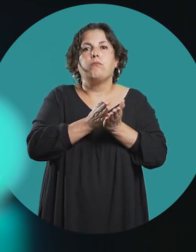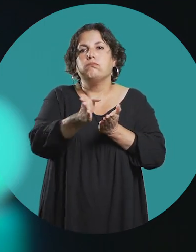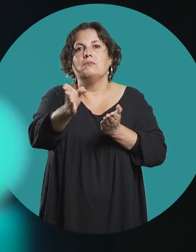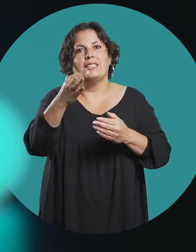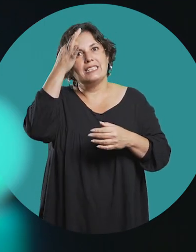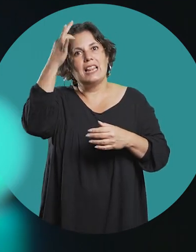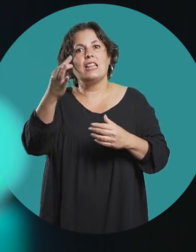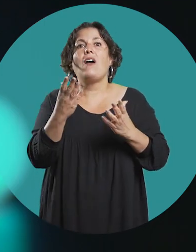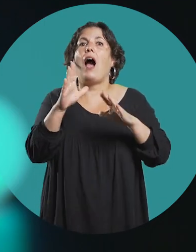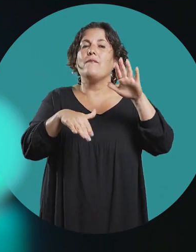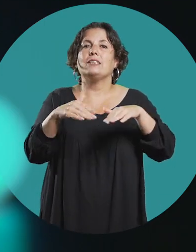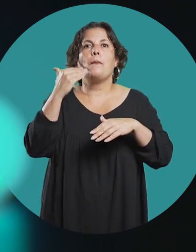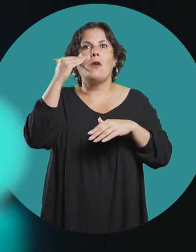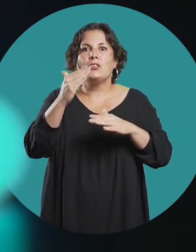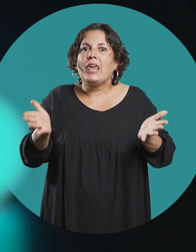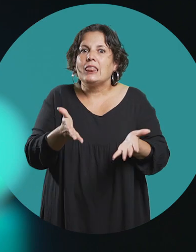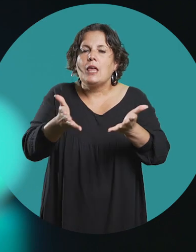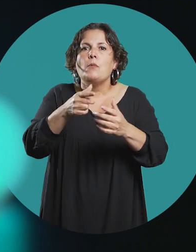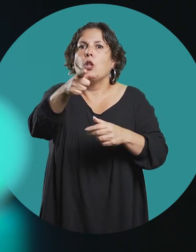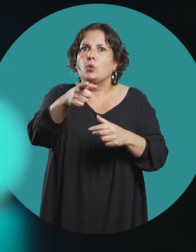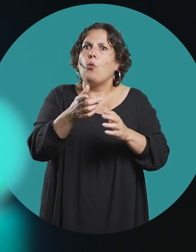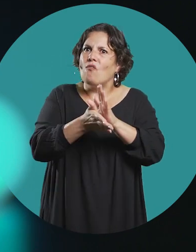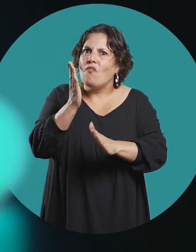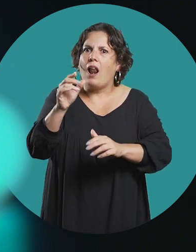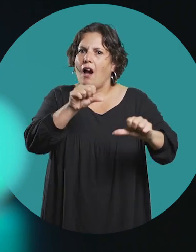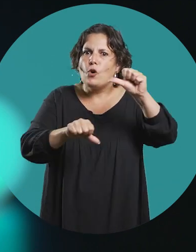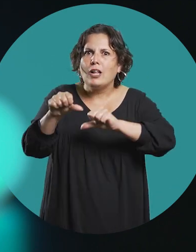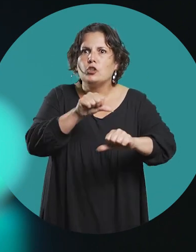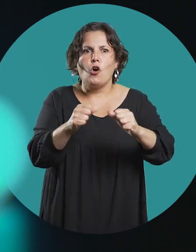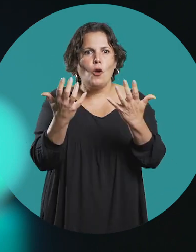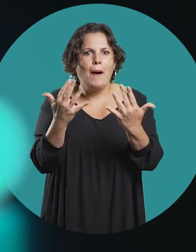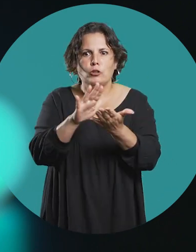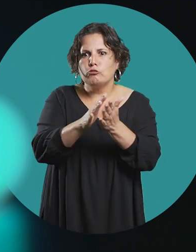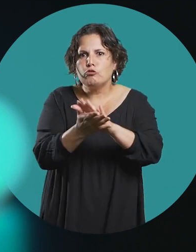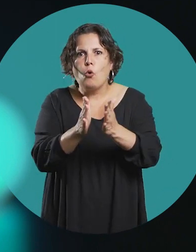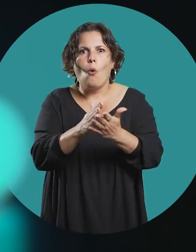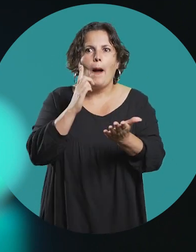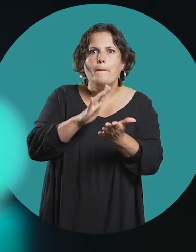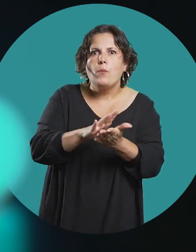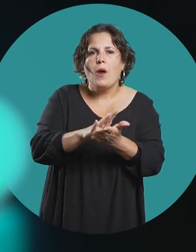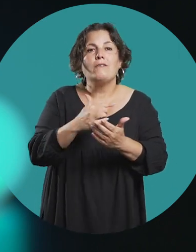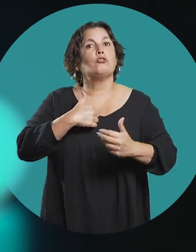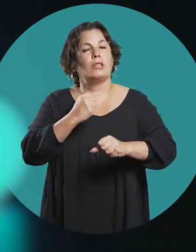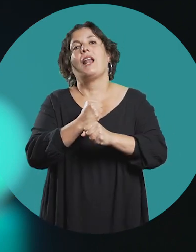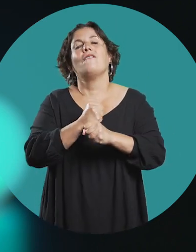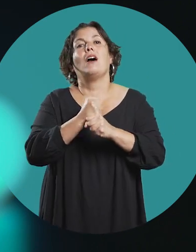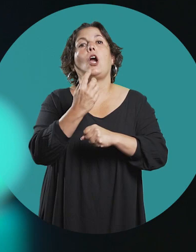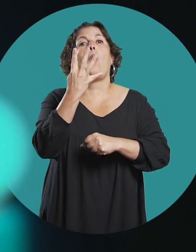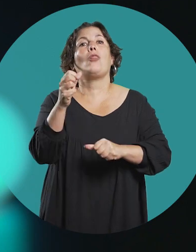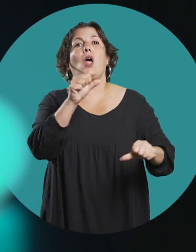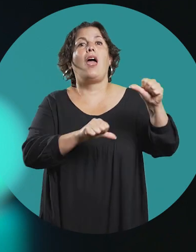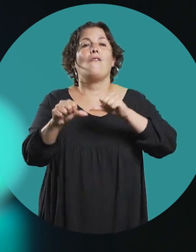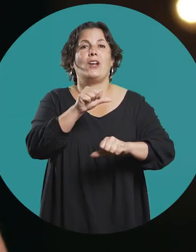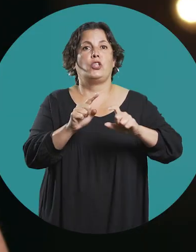que muchos profesores te estimulan a que vayas a meter las manos en la masa, que vayas al laboratorio, que pruebes. Yo trabajé en 4